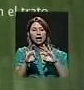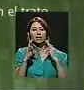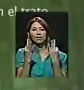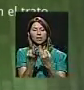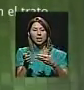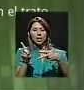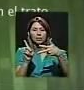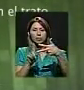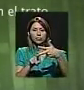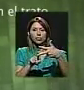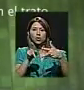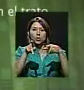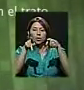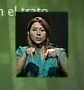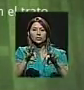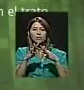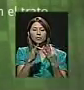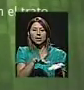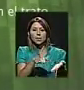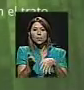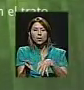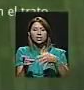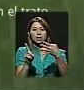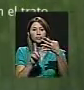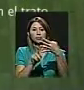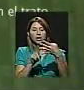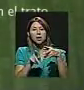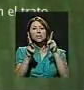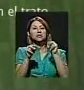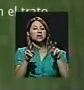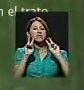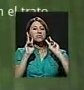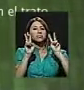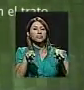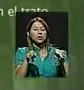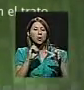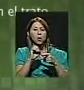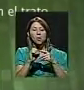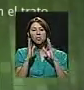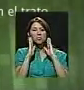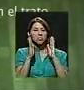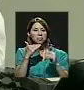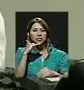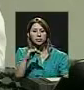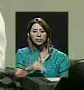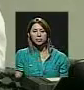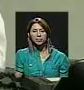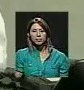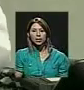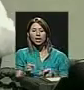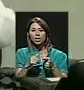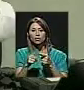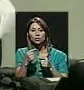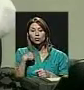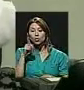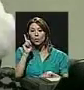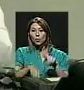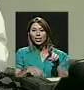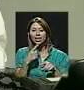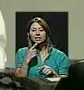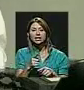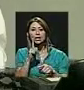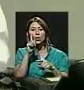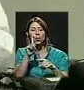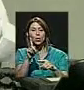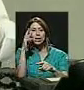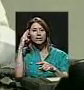la pérdida de un ser querido y la indiferencia o negligencia en el trato. Entonces uno no puede decir que esta es la